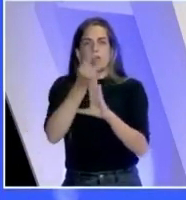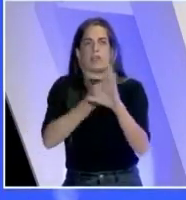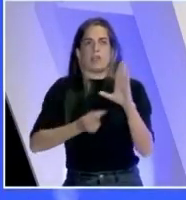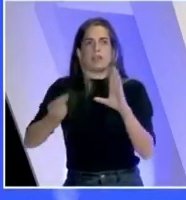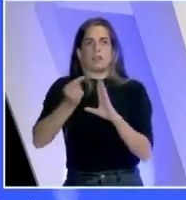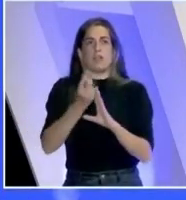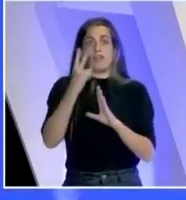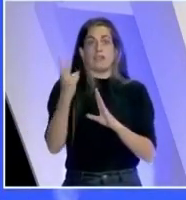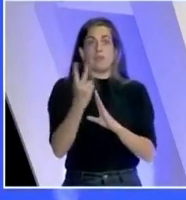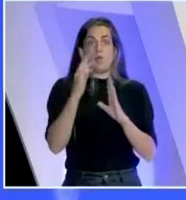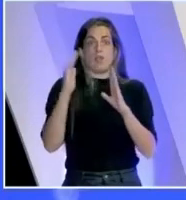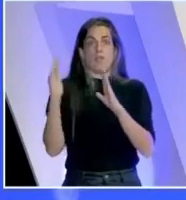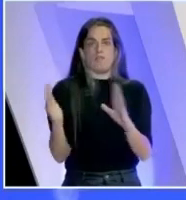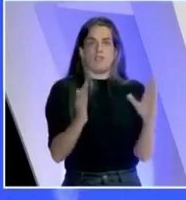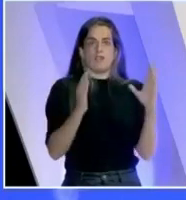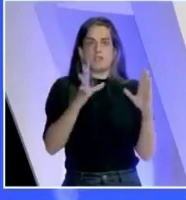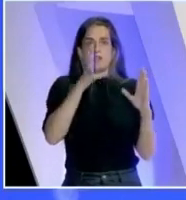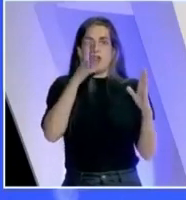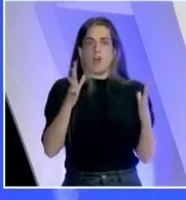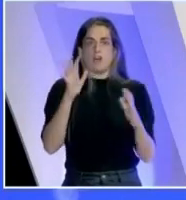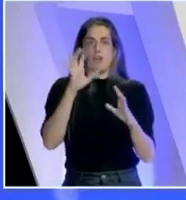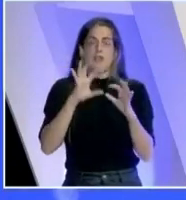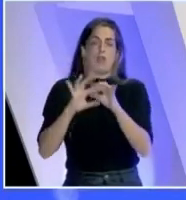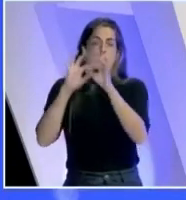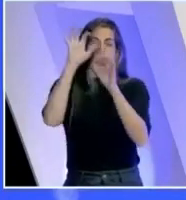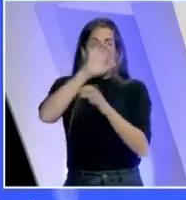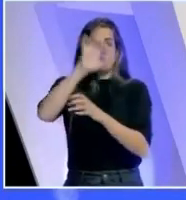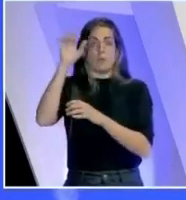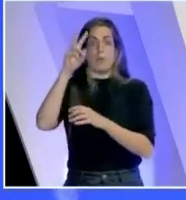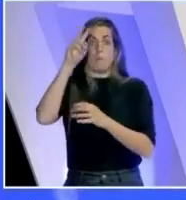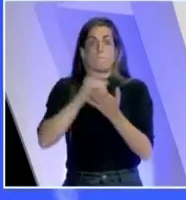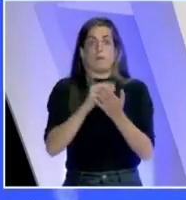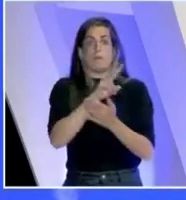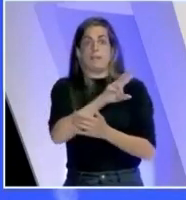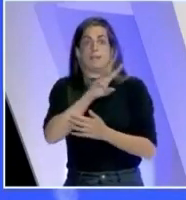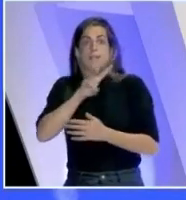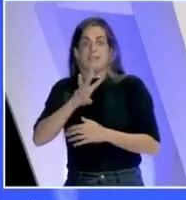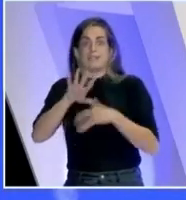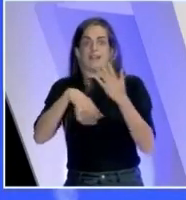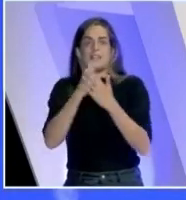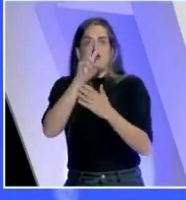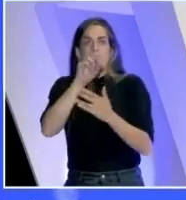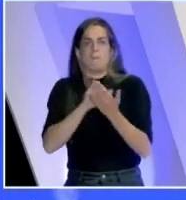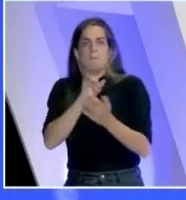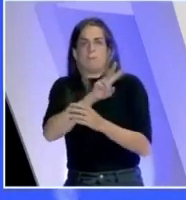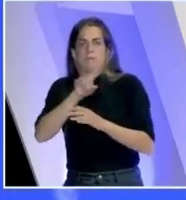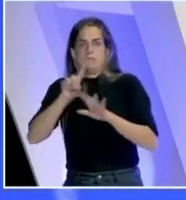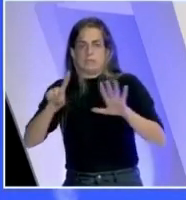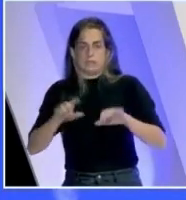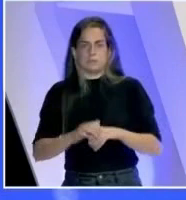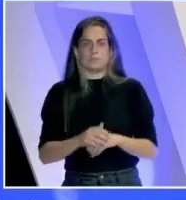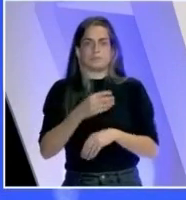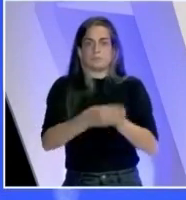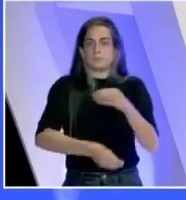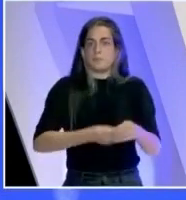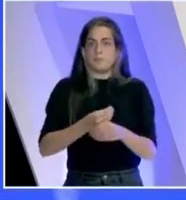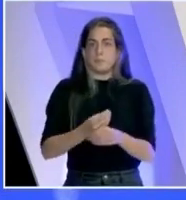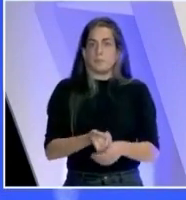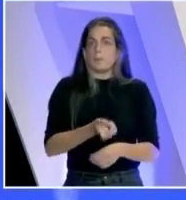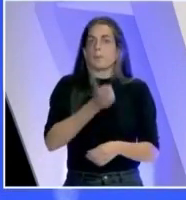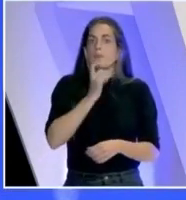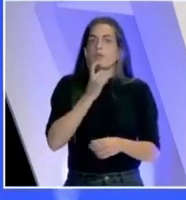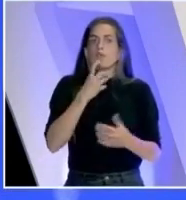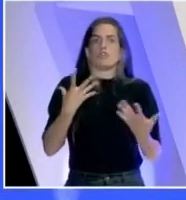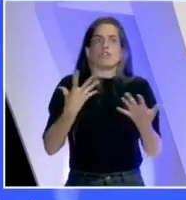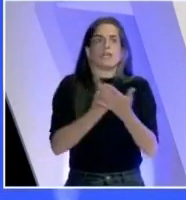la segunda fase del Next Generation European Union de cara al periodo 2023-2026. Y hacerlo, vuelvo a insistir,